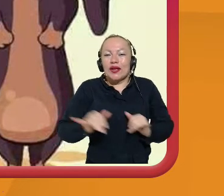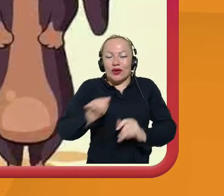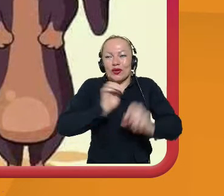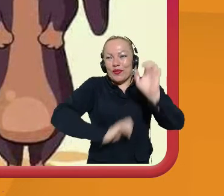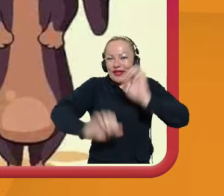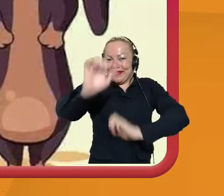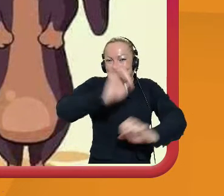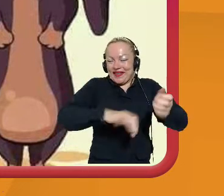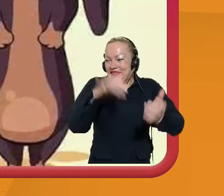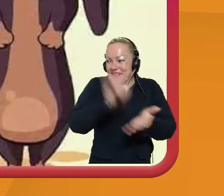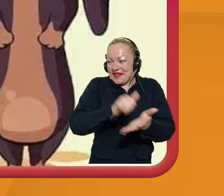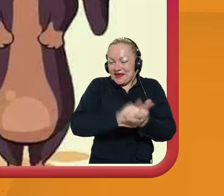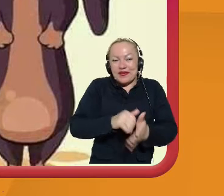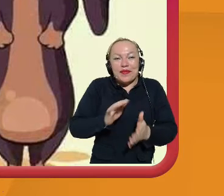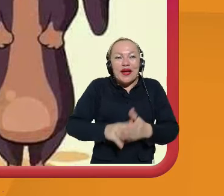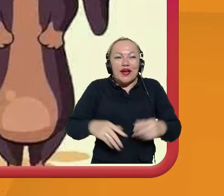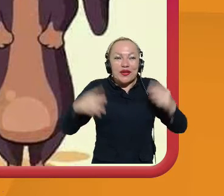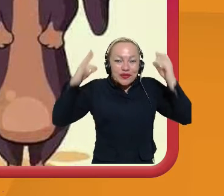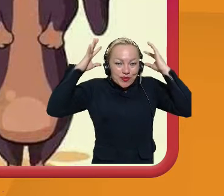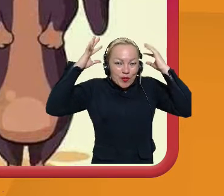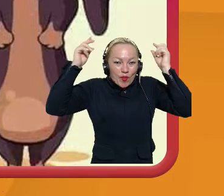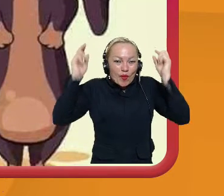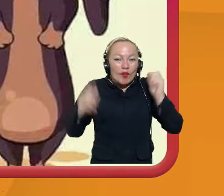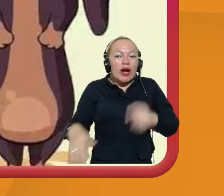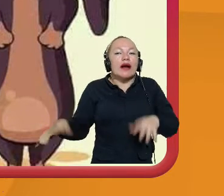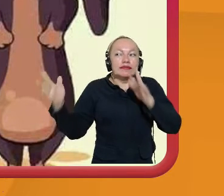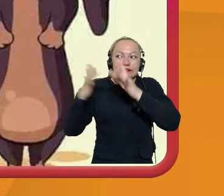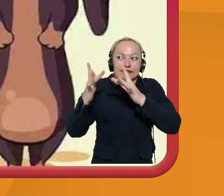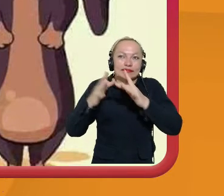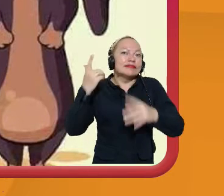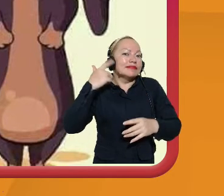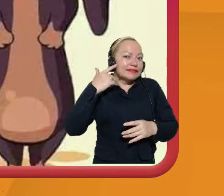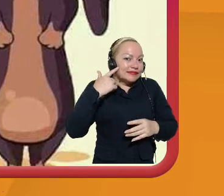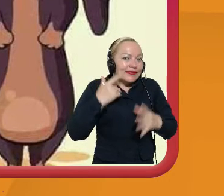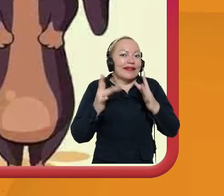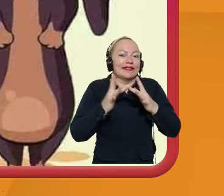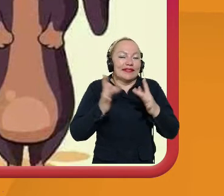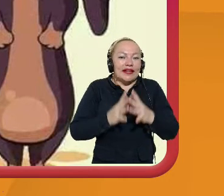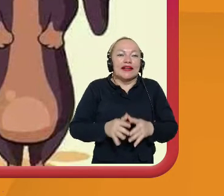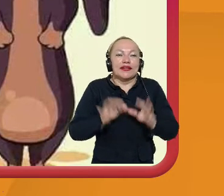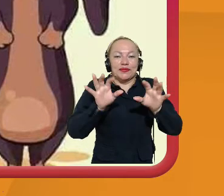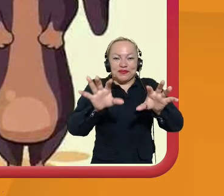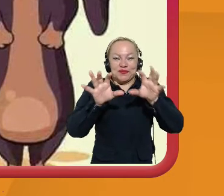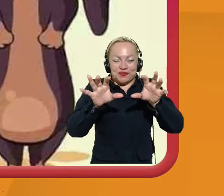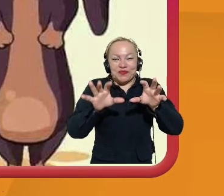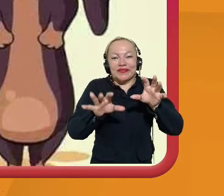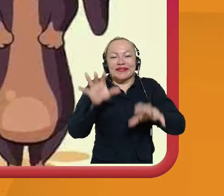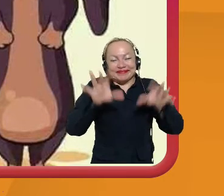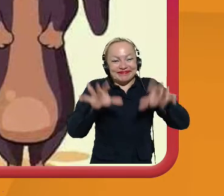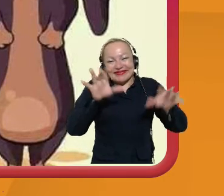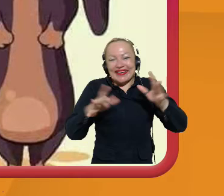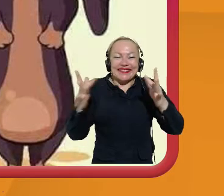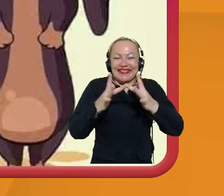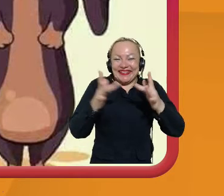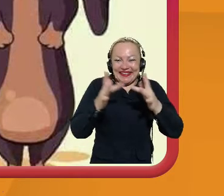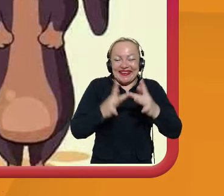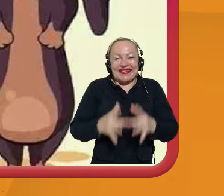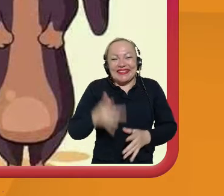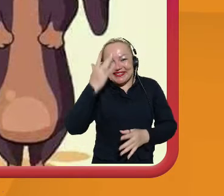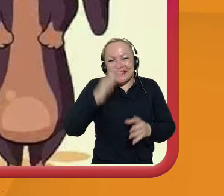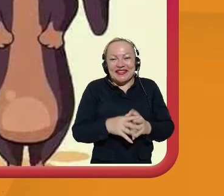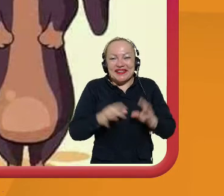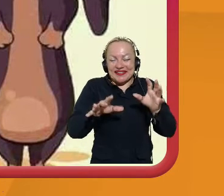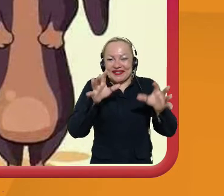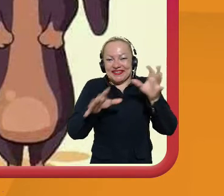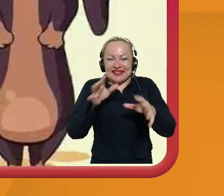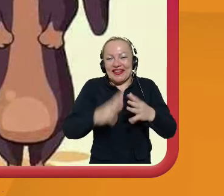para ellos, digamos, con las orejas se comunican, sí. Con la colita pueden, también se comunican porque sí. ellos lo mueven ellos